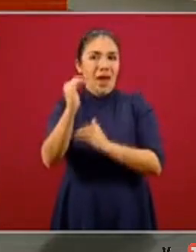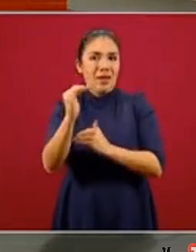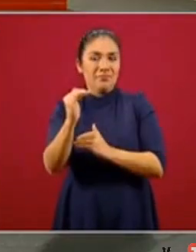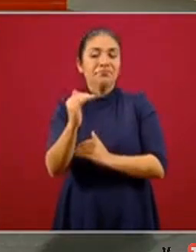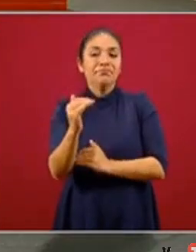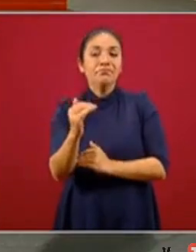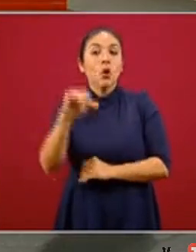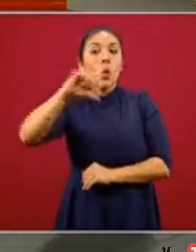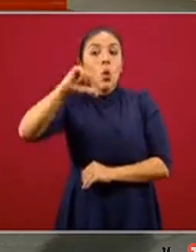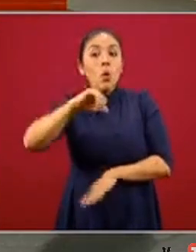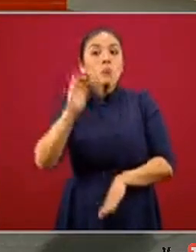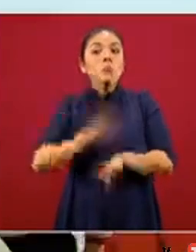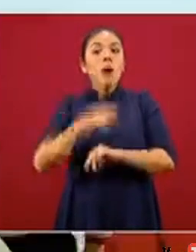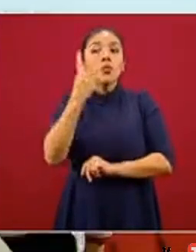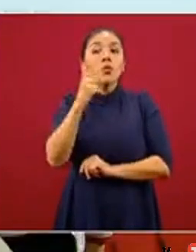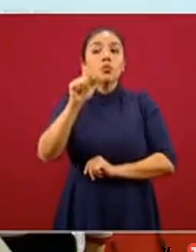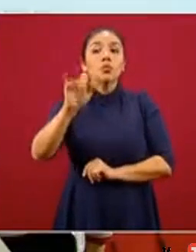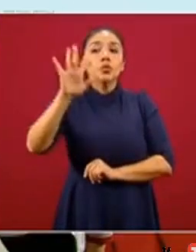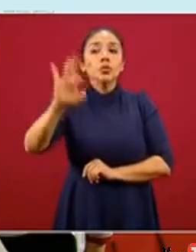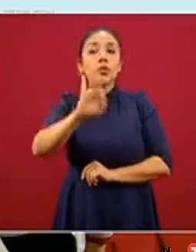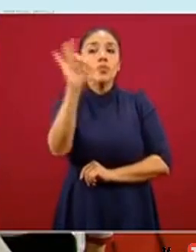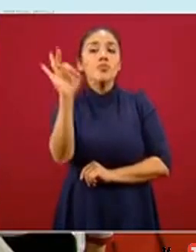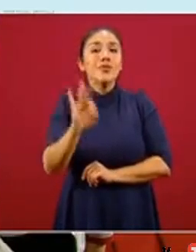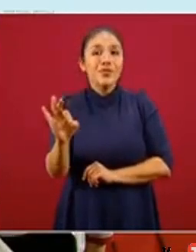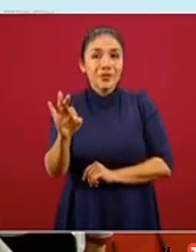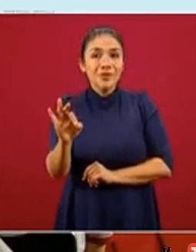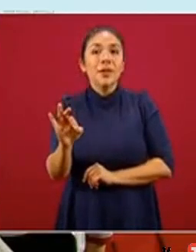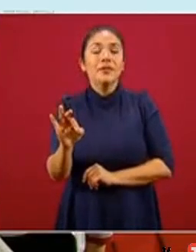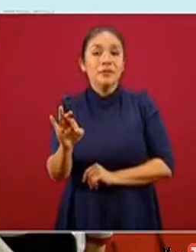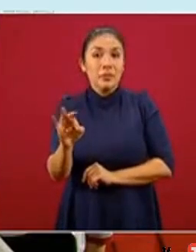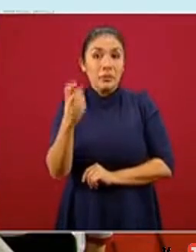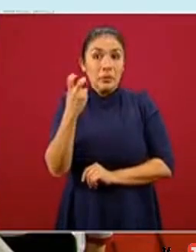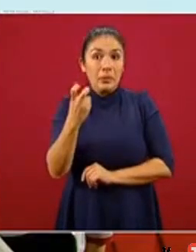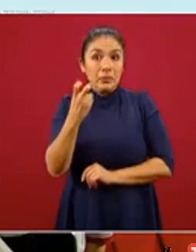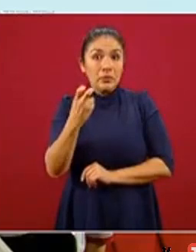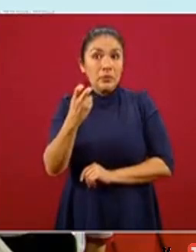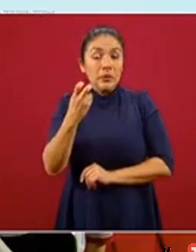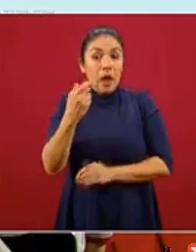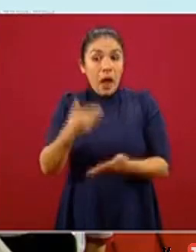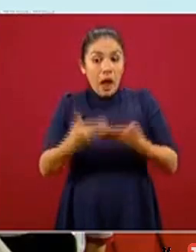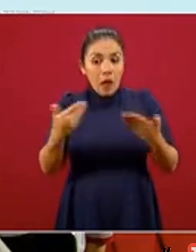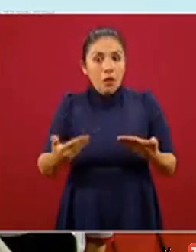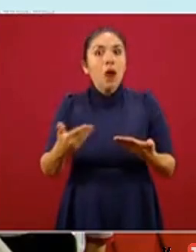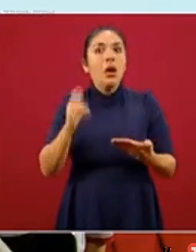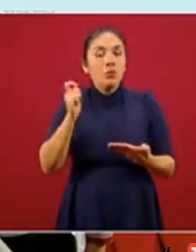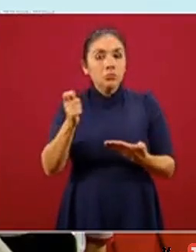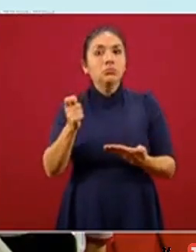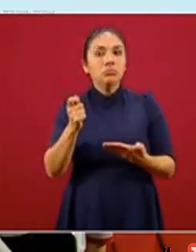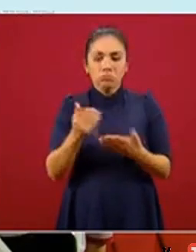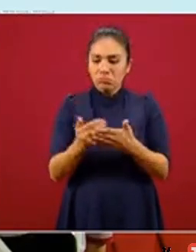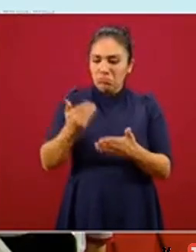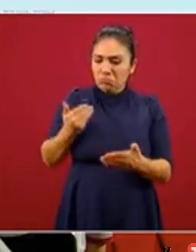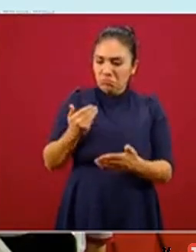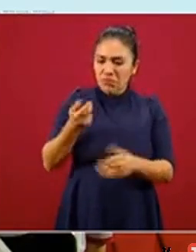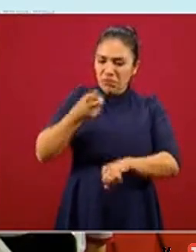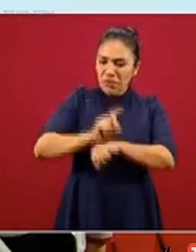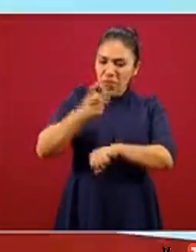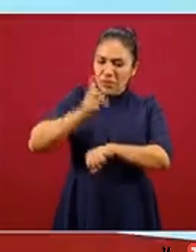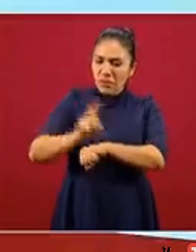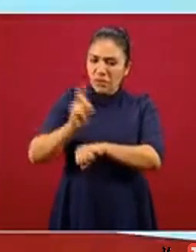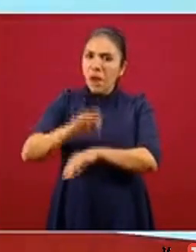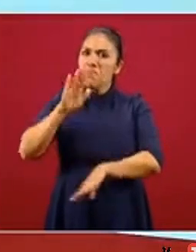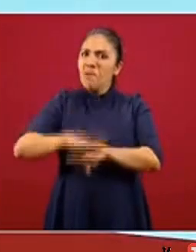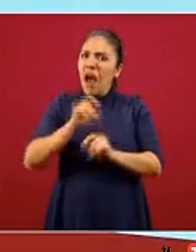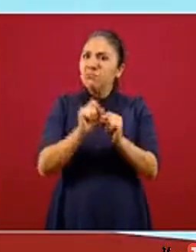un incremento de 2.5%, es la cifra más baja que hemos tenido ya desde hace varias